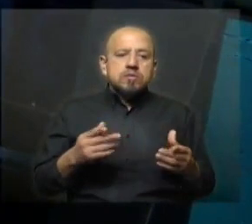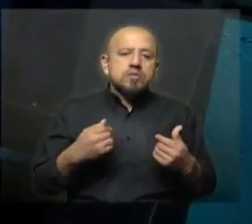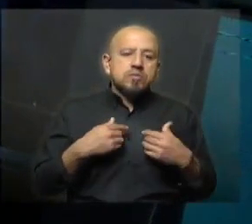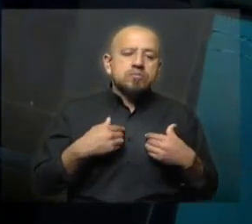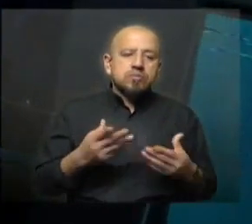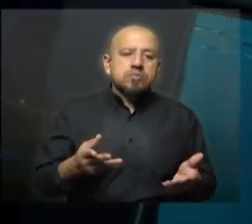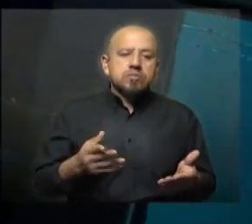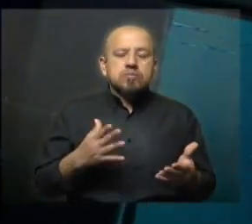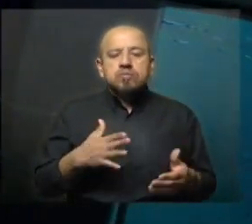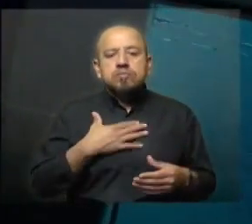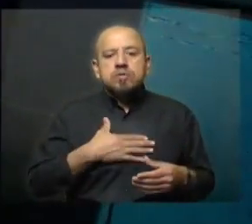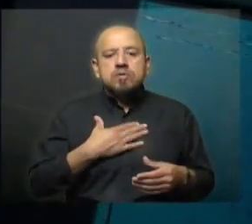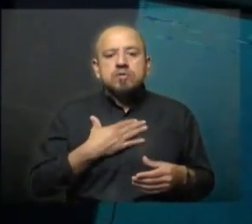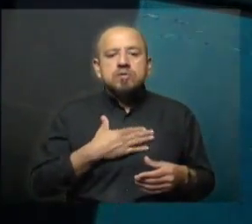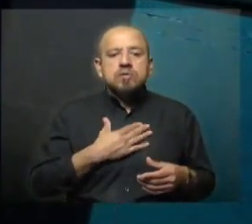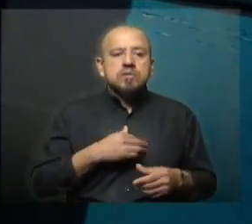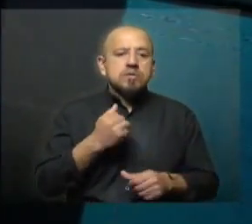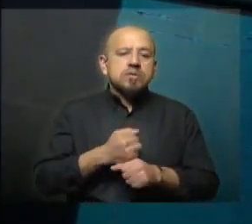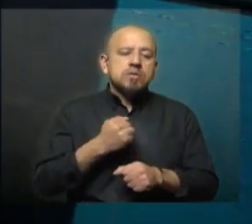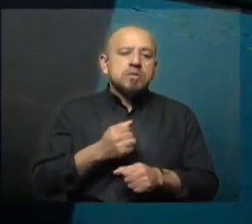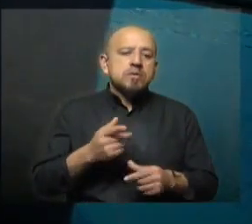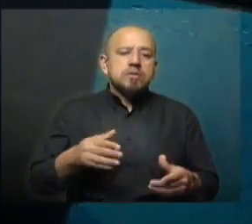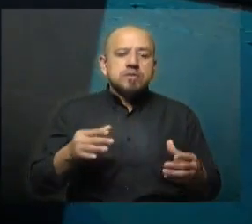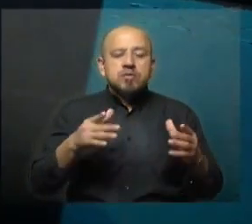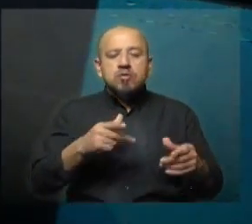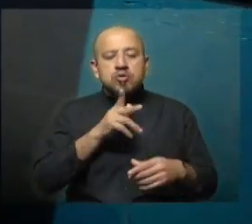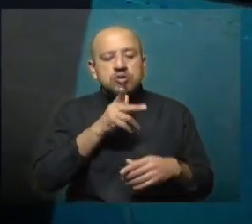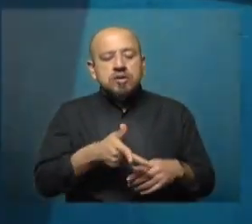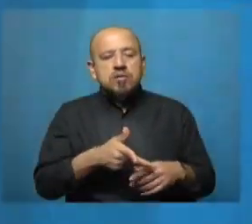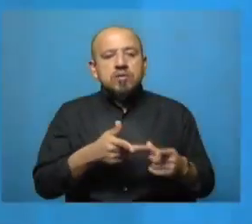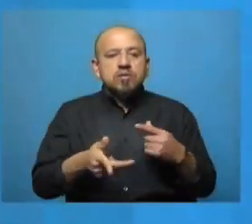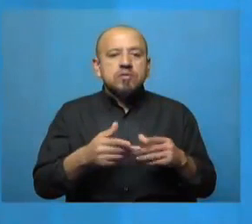un placer tocar con Los hijos es una cosa increíble